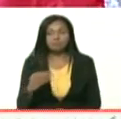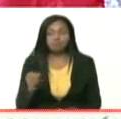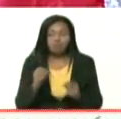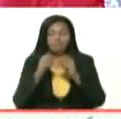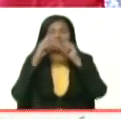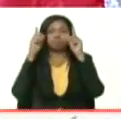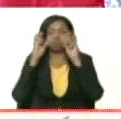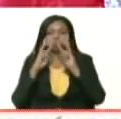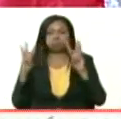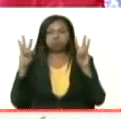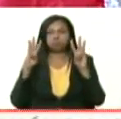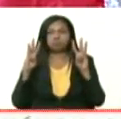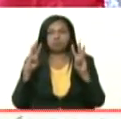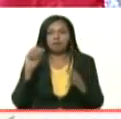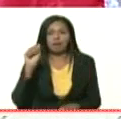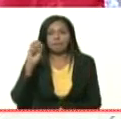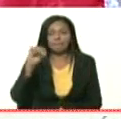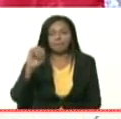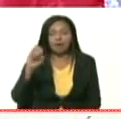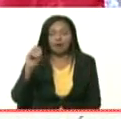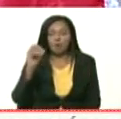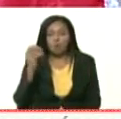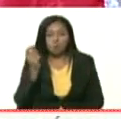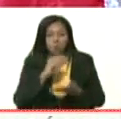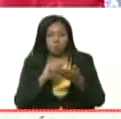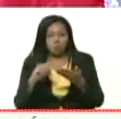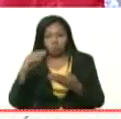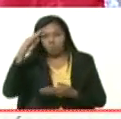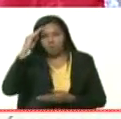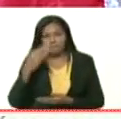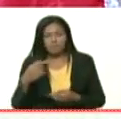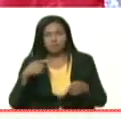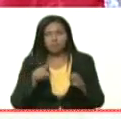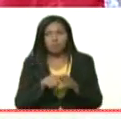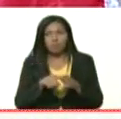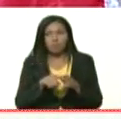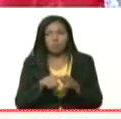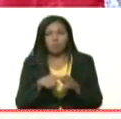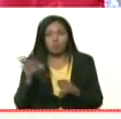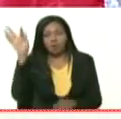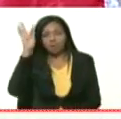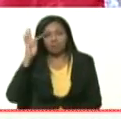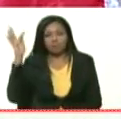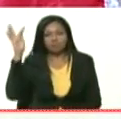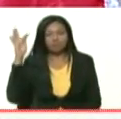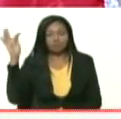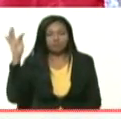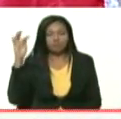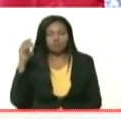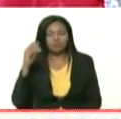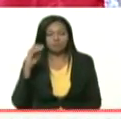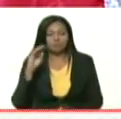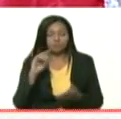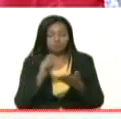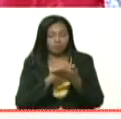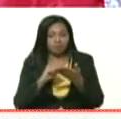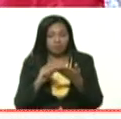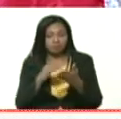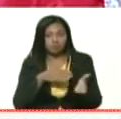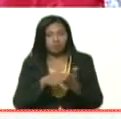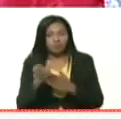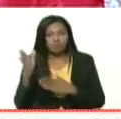a Mao Zedong y sus escritos militares, y sus escritos filosóficos, y sus escritos sobre